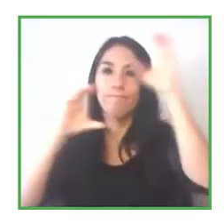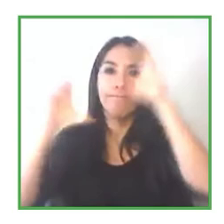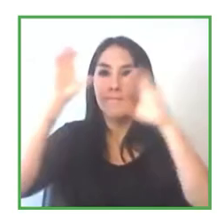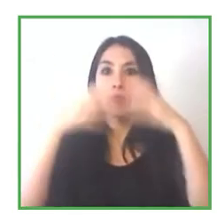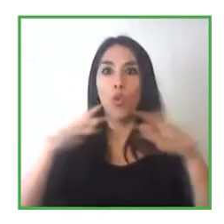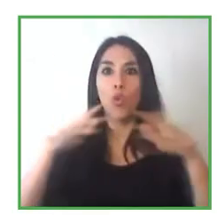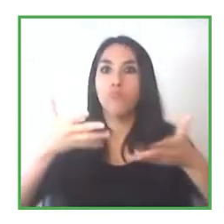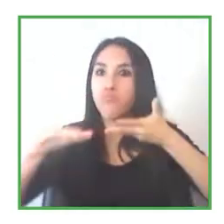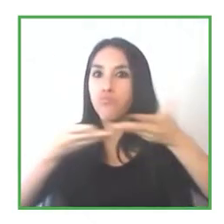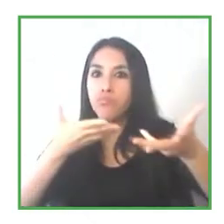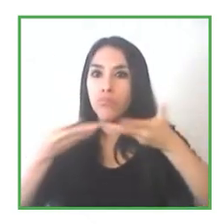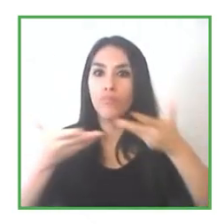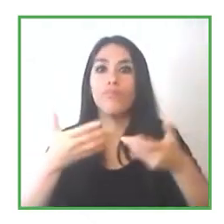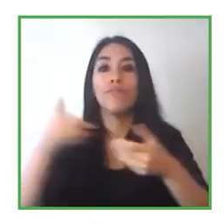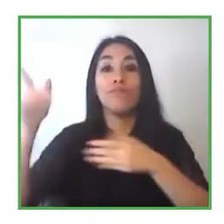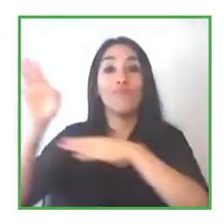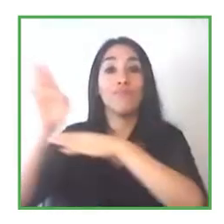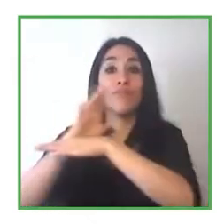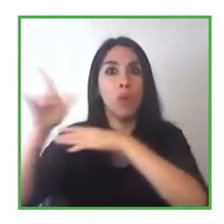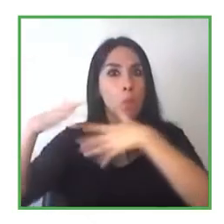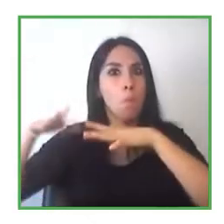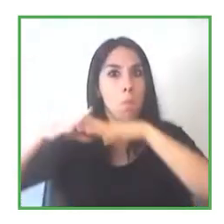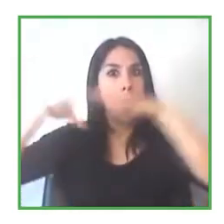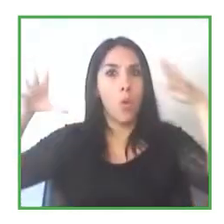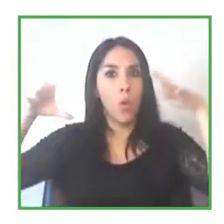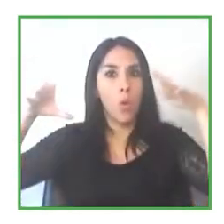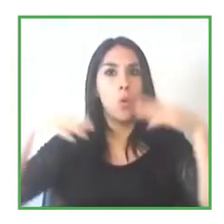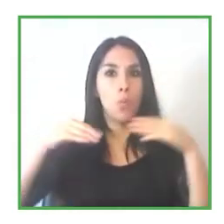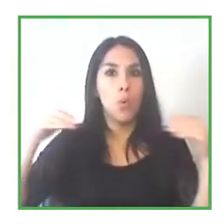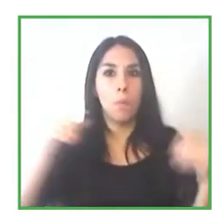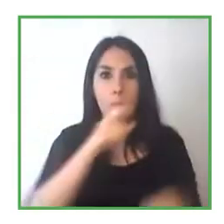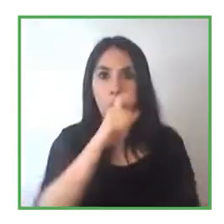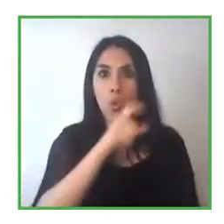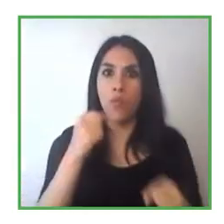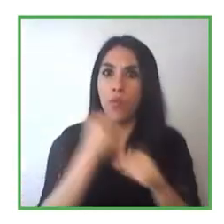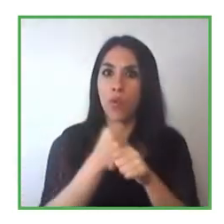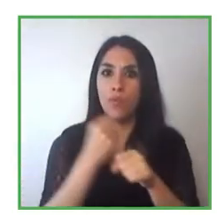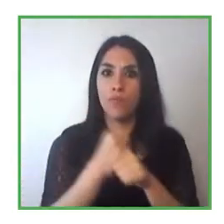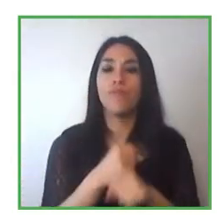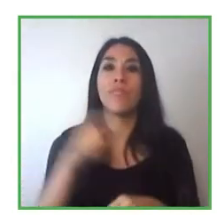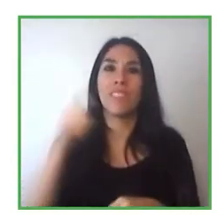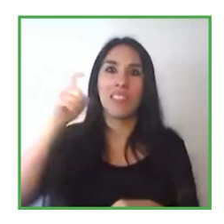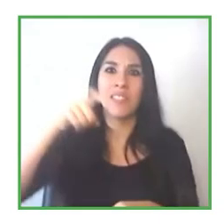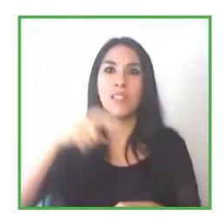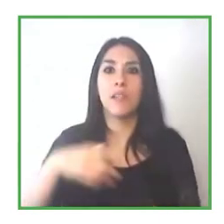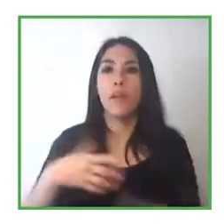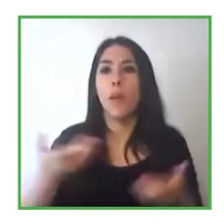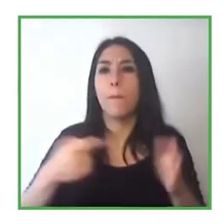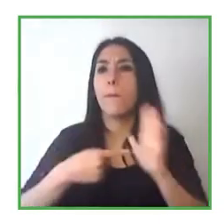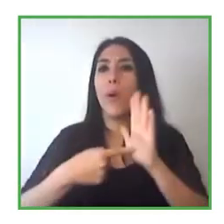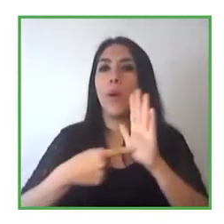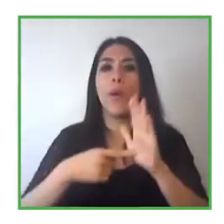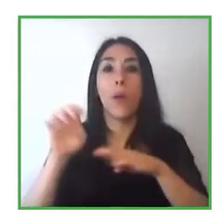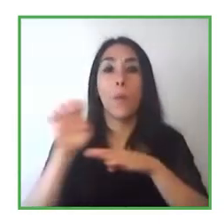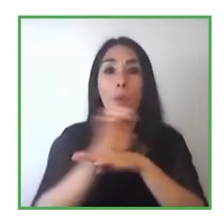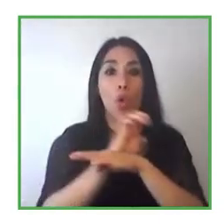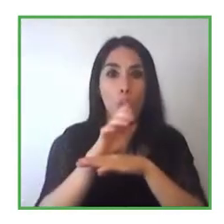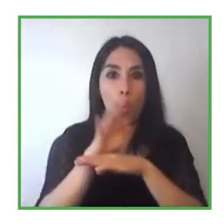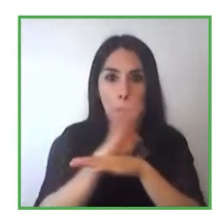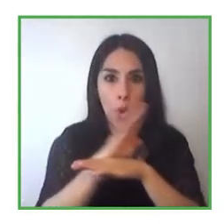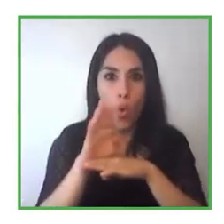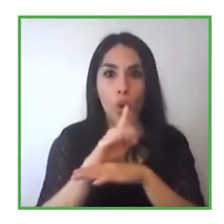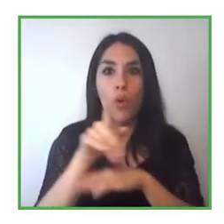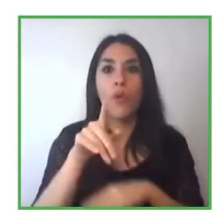centros de trabajo. Empresas como Carrefour, que es de centros comerciales, o Lidl, o